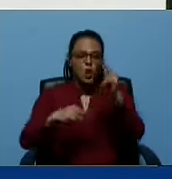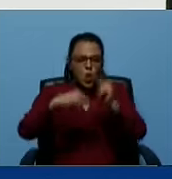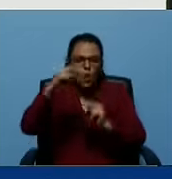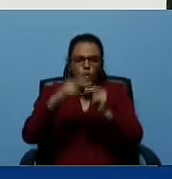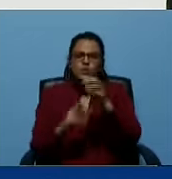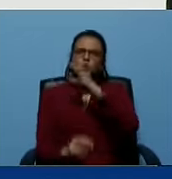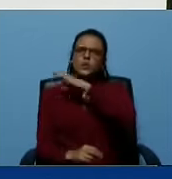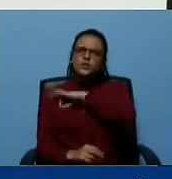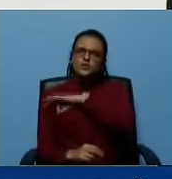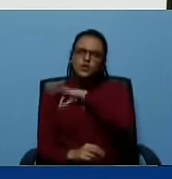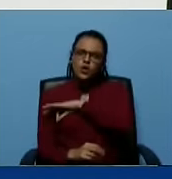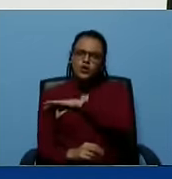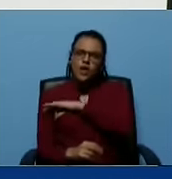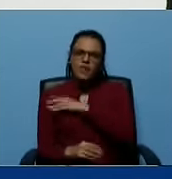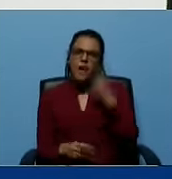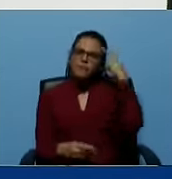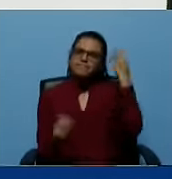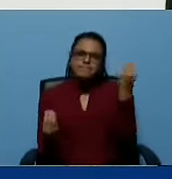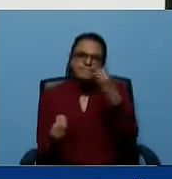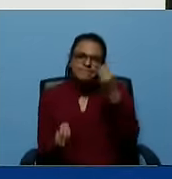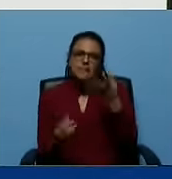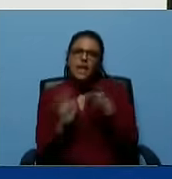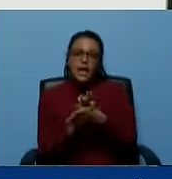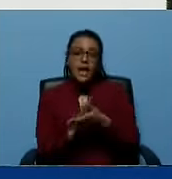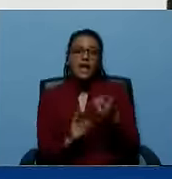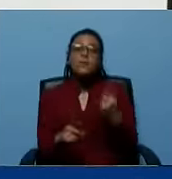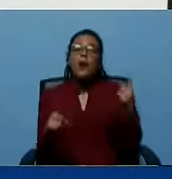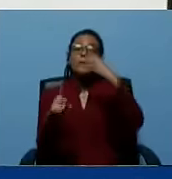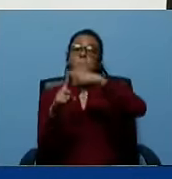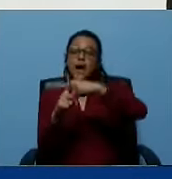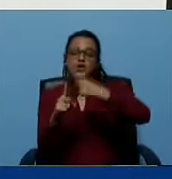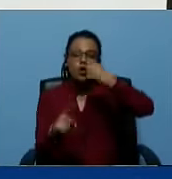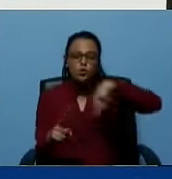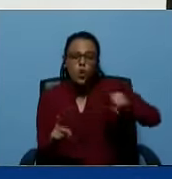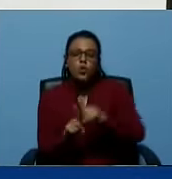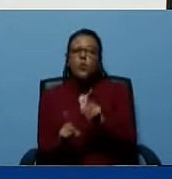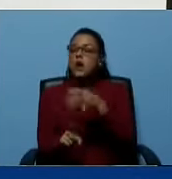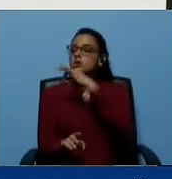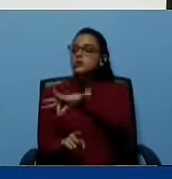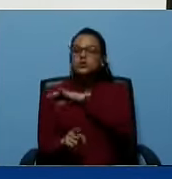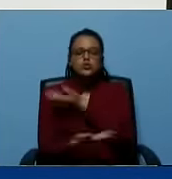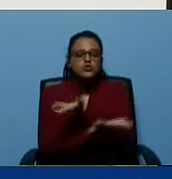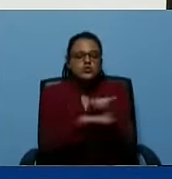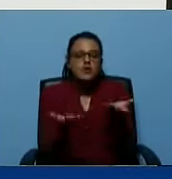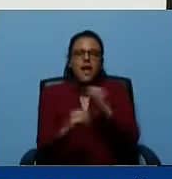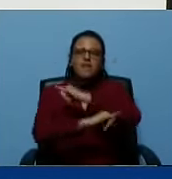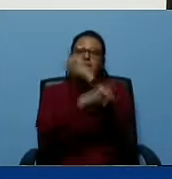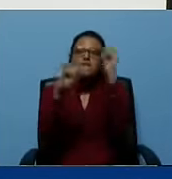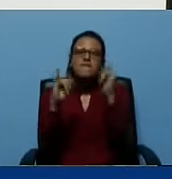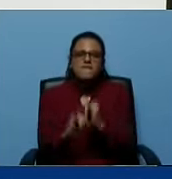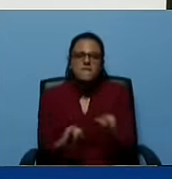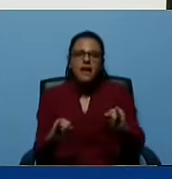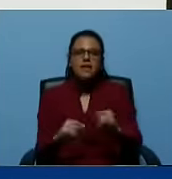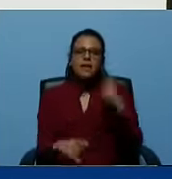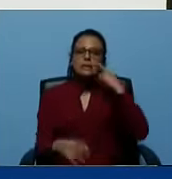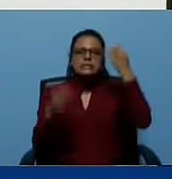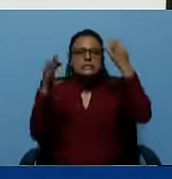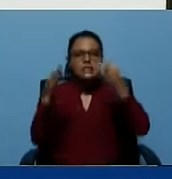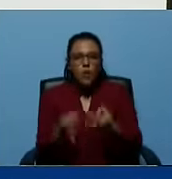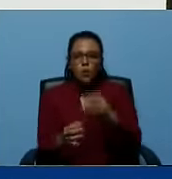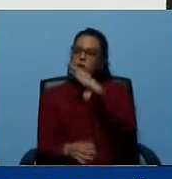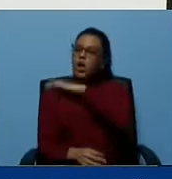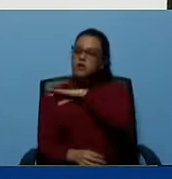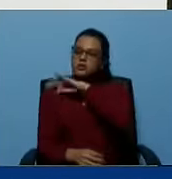sociedad para tener la mayor suma de felicidad social, la mayor suma de seguridad